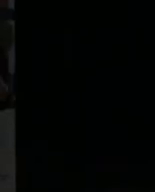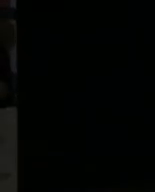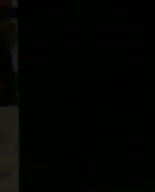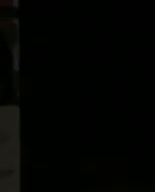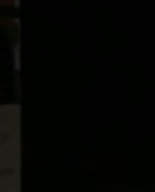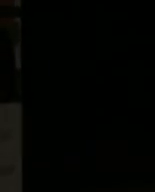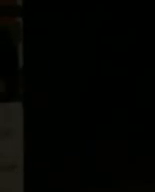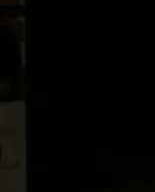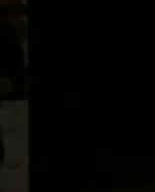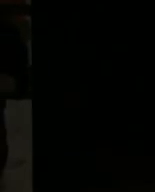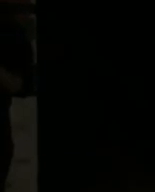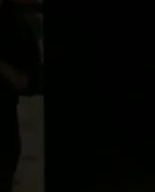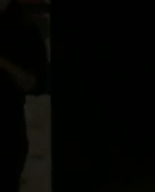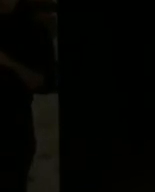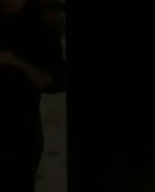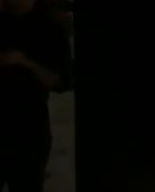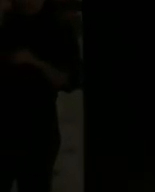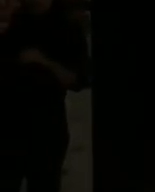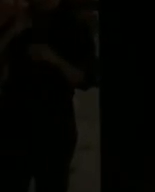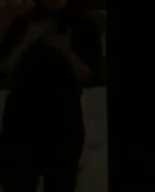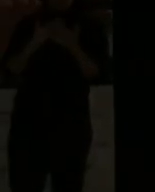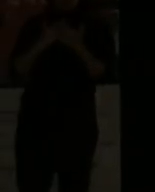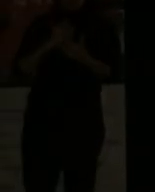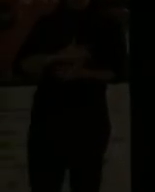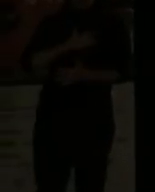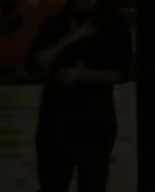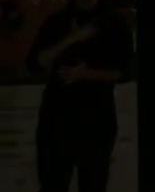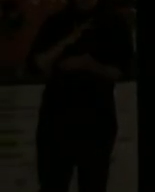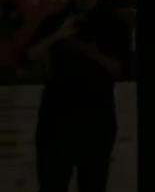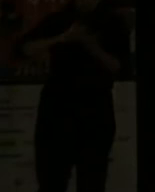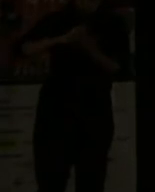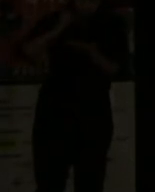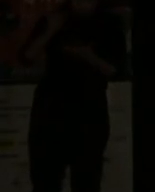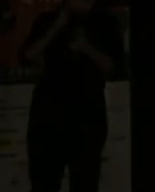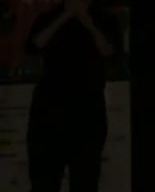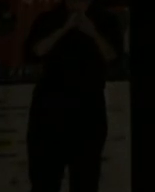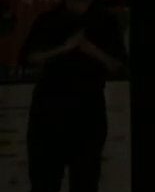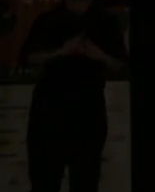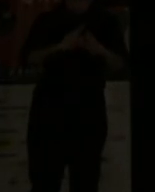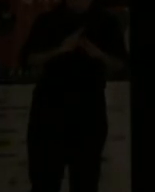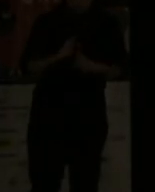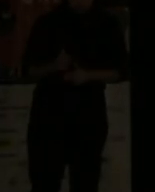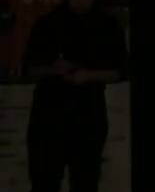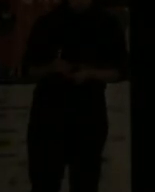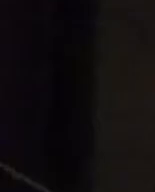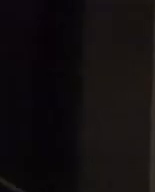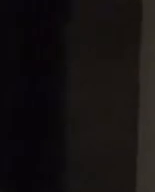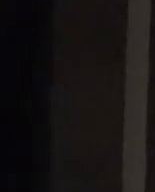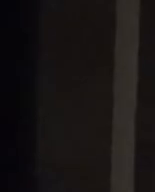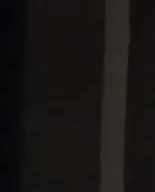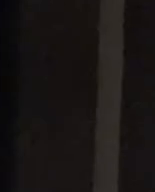y como dice ahí los esperamos la verdad nos sentimos muy agradecidos y honrados de que seamos sede y